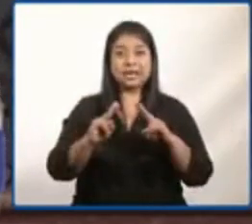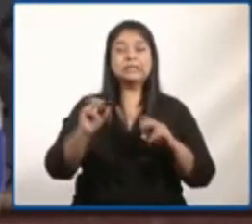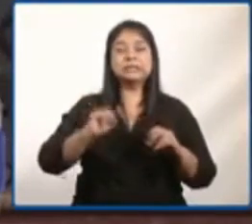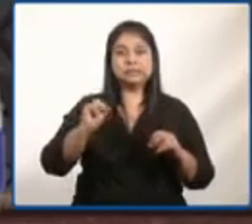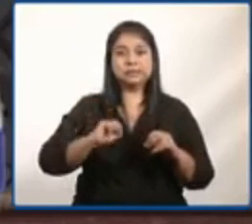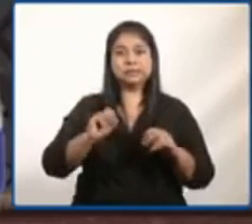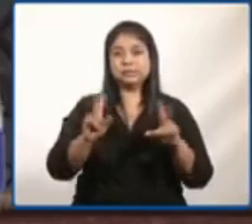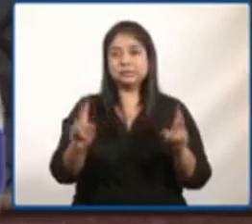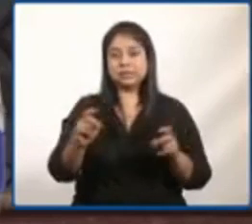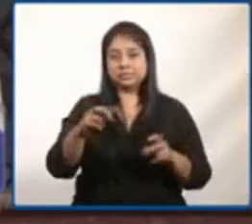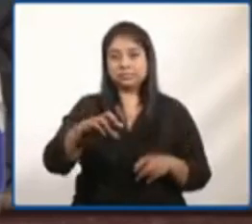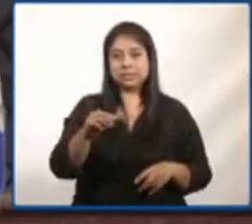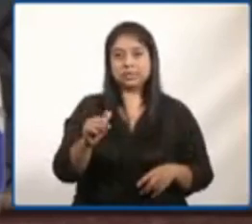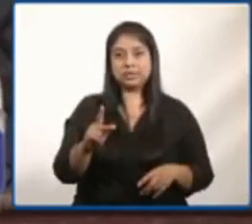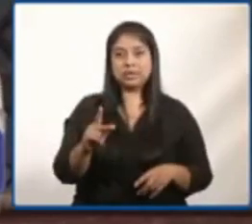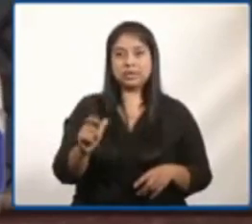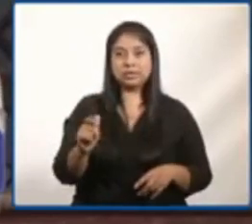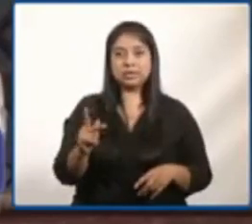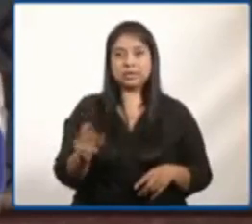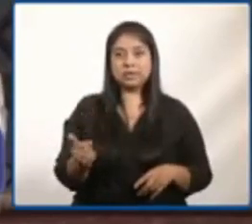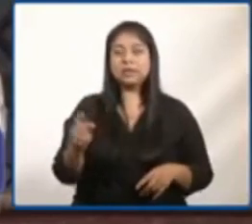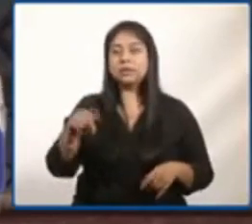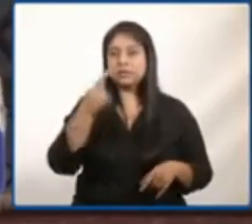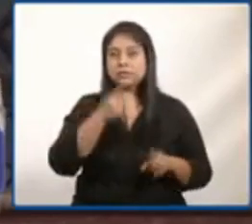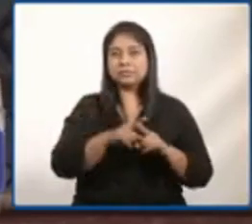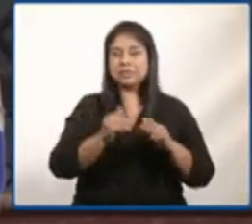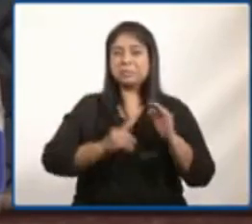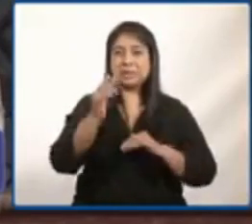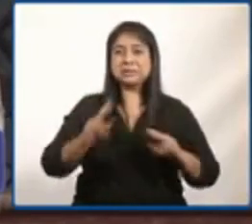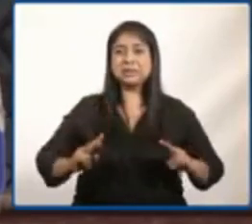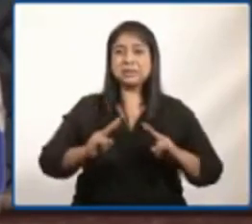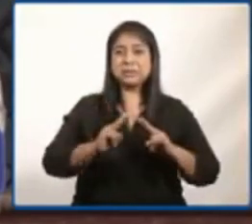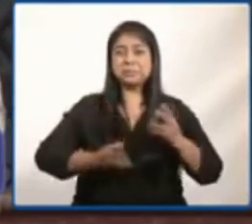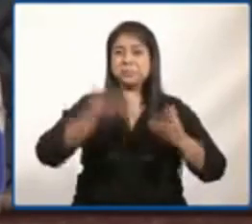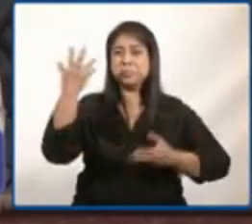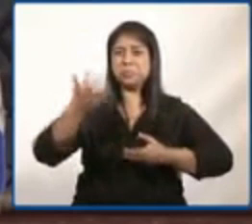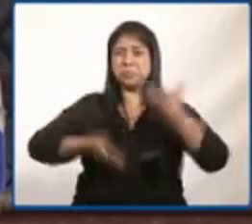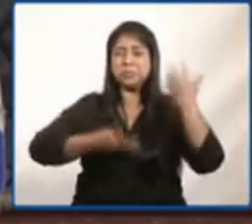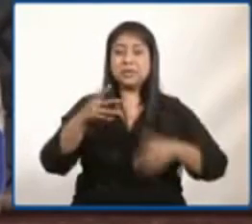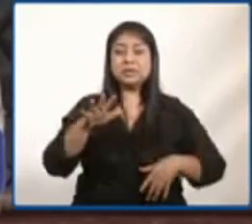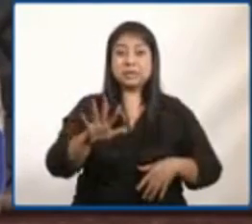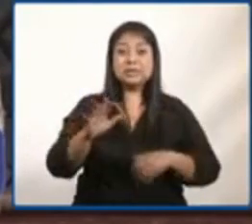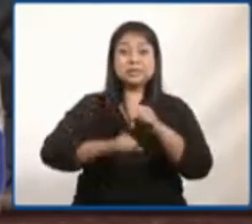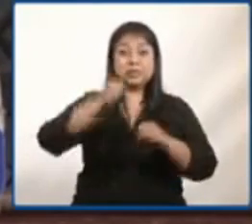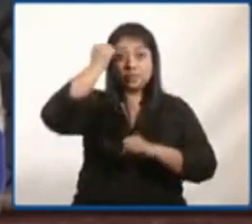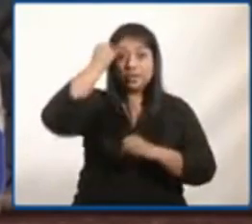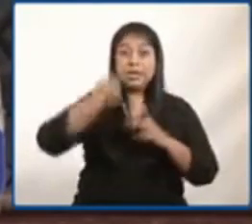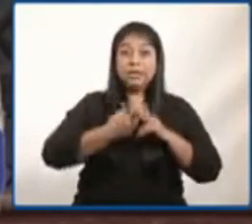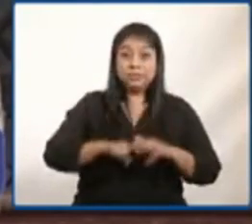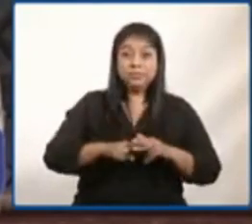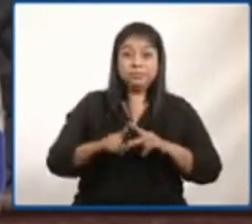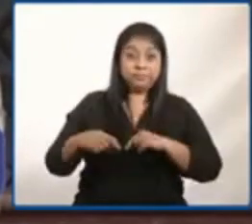que es el que ha tenido este incremento en su actividad del 5 de febrero de este año, hay previstos al